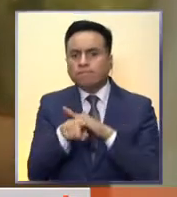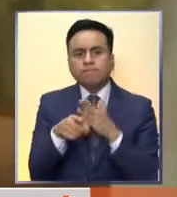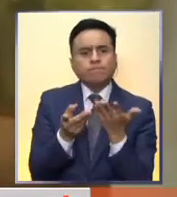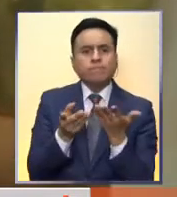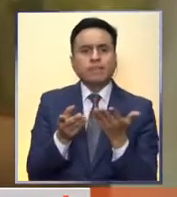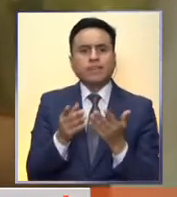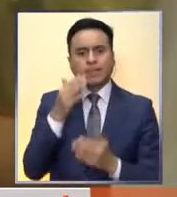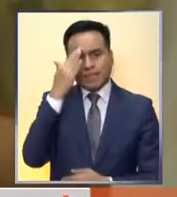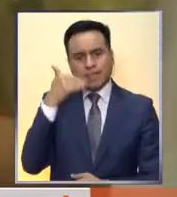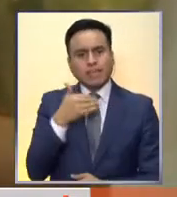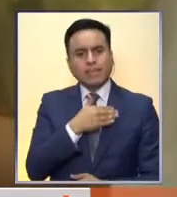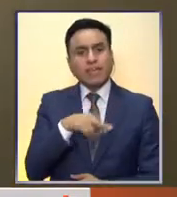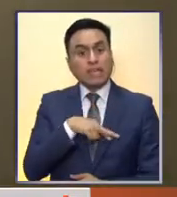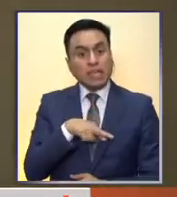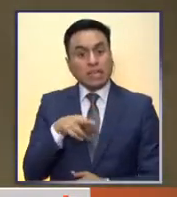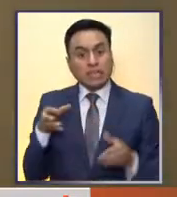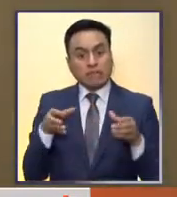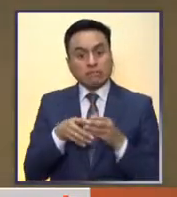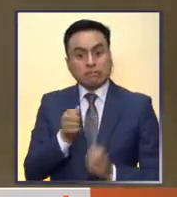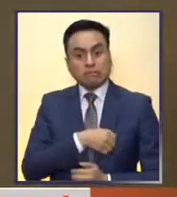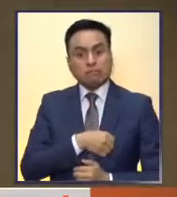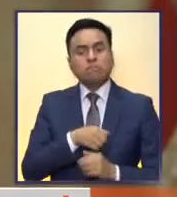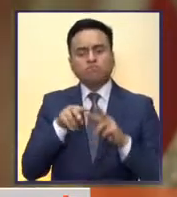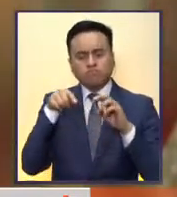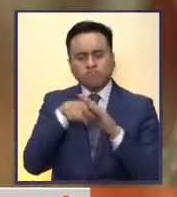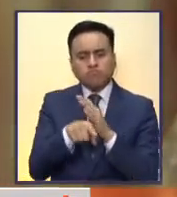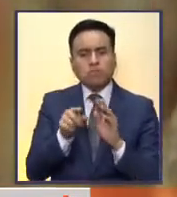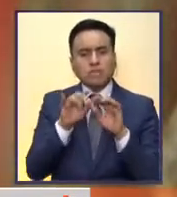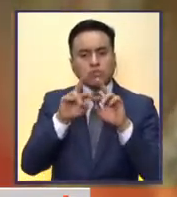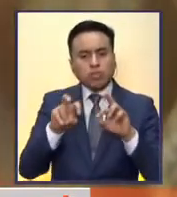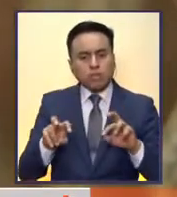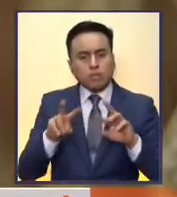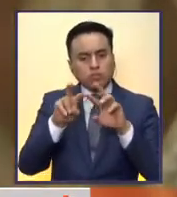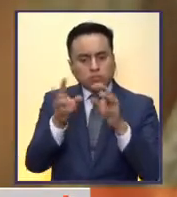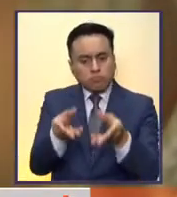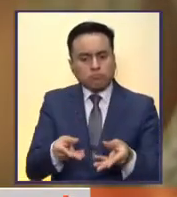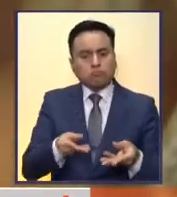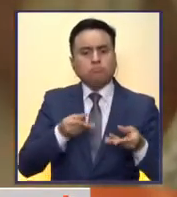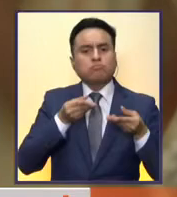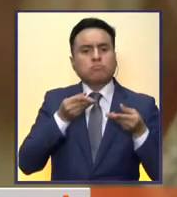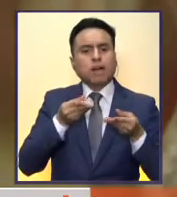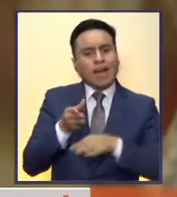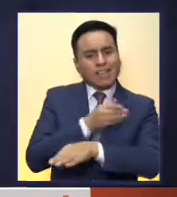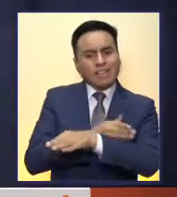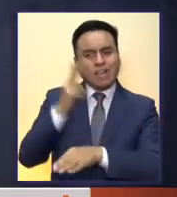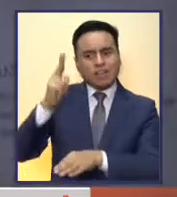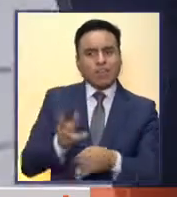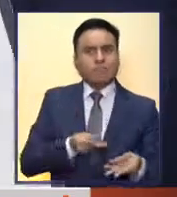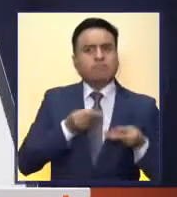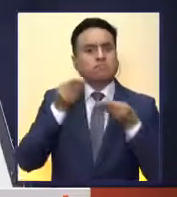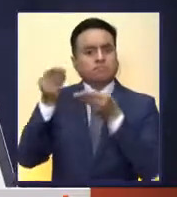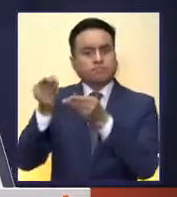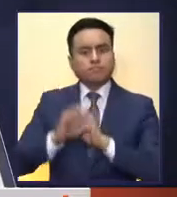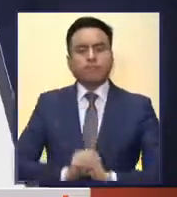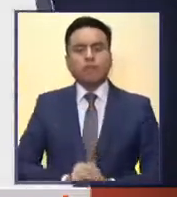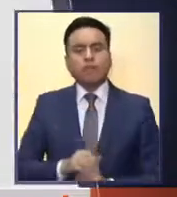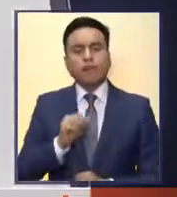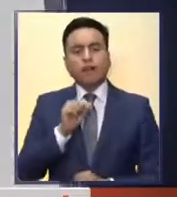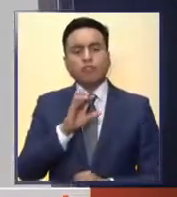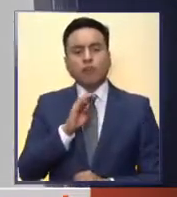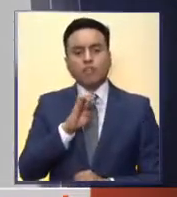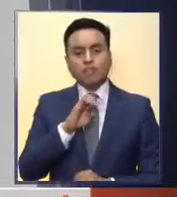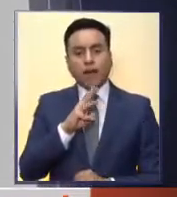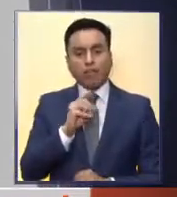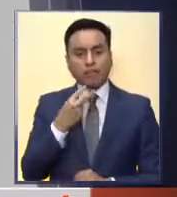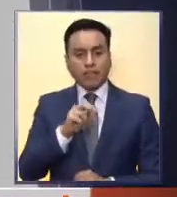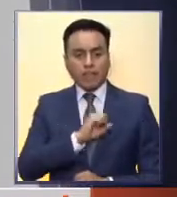de la iglesia, la que resolvió enviar los resultados de una investigación previa al Vaticano. El arzobispado de Santiago